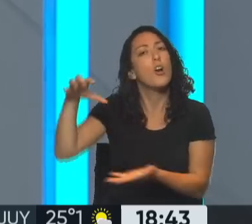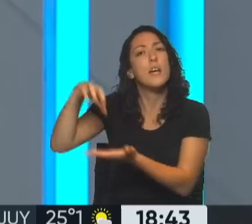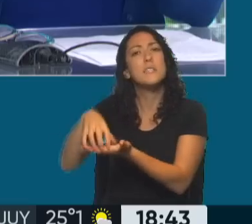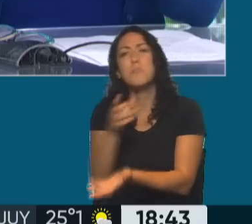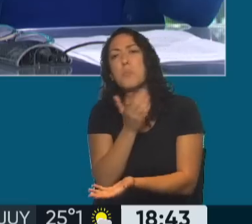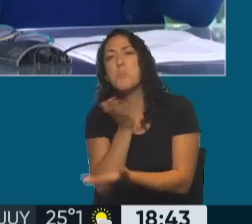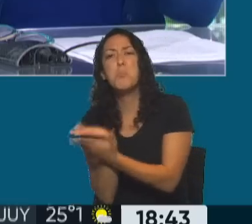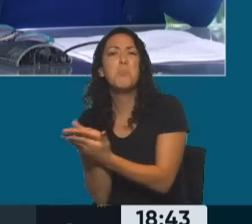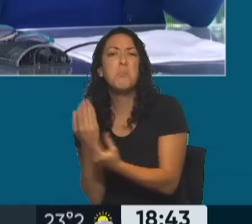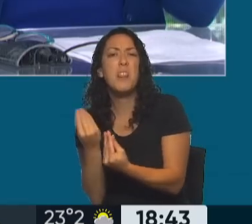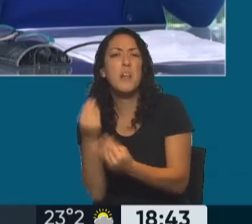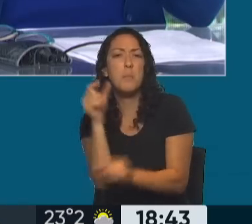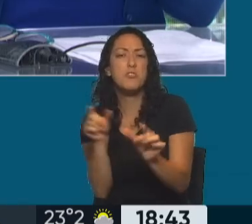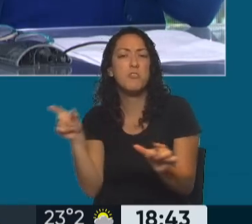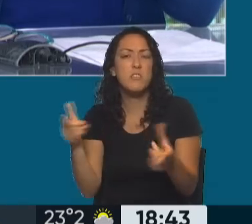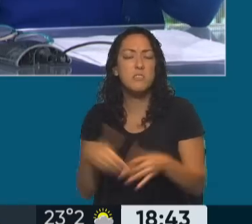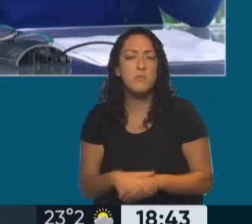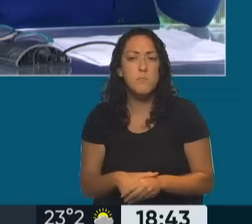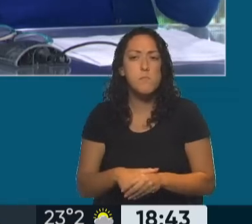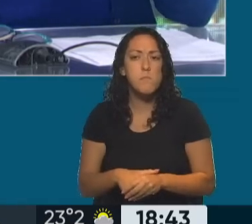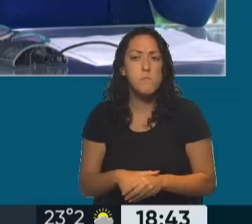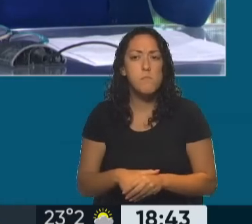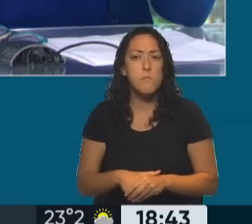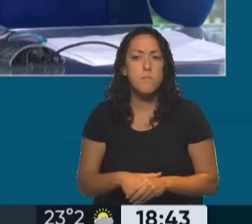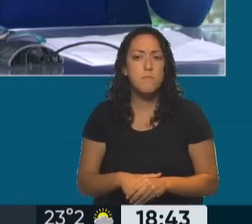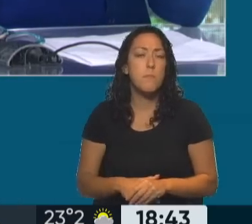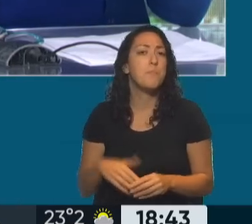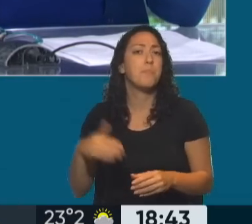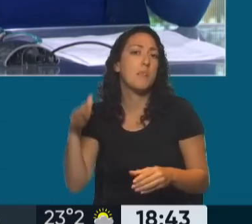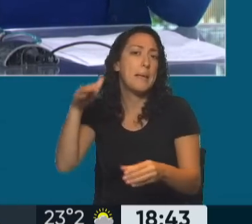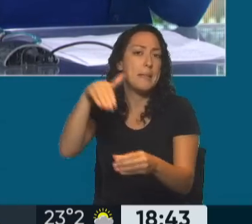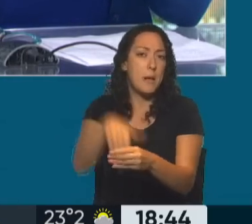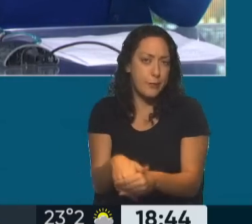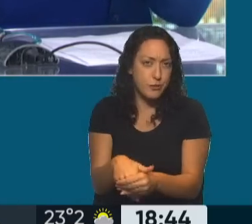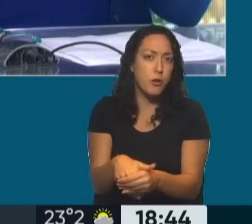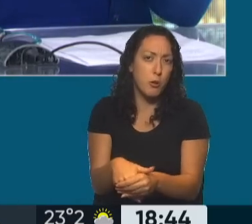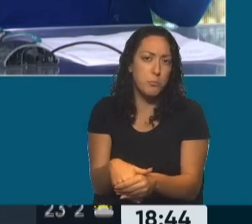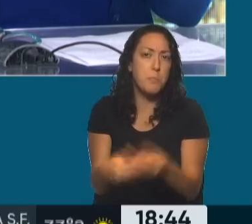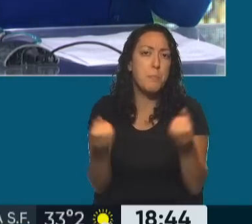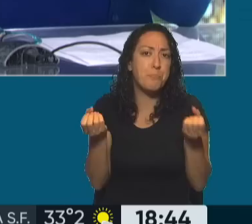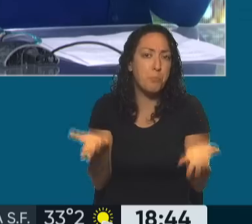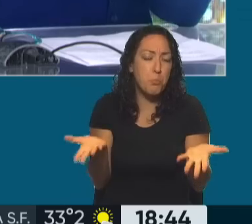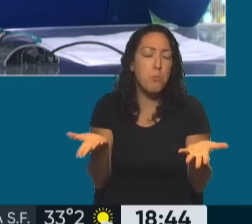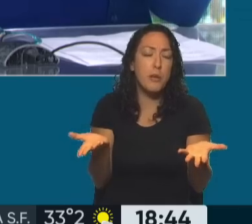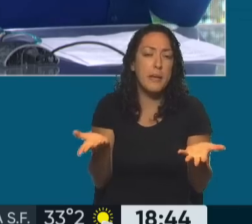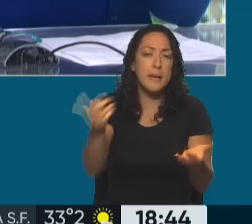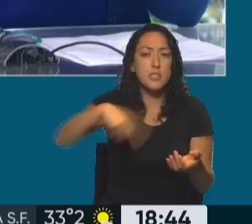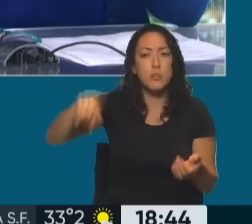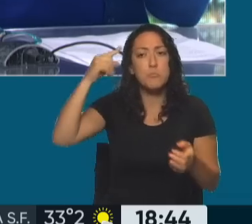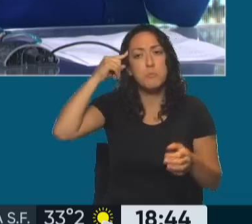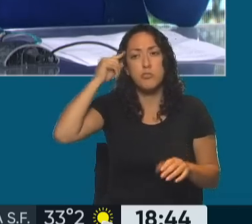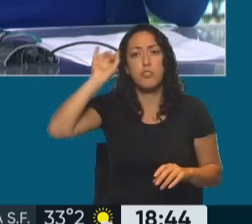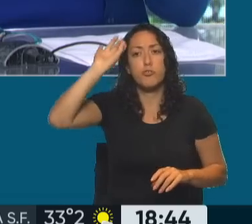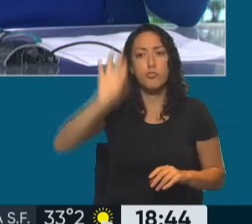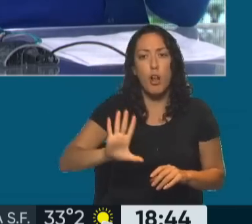organismo? Las audiencias nos piden intervención porque consideran que esto no